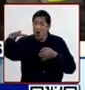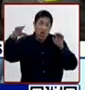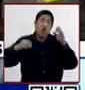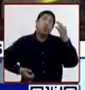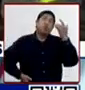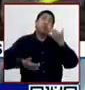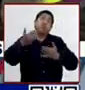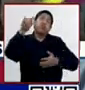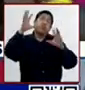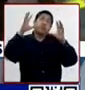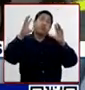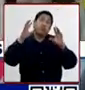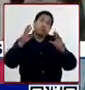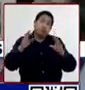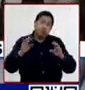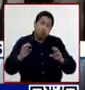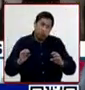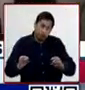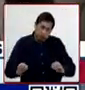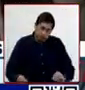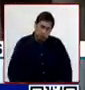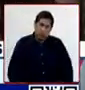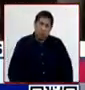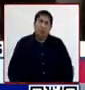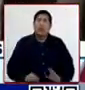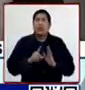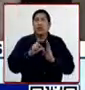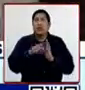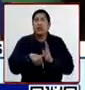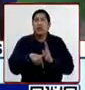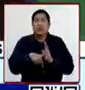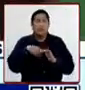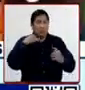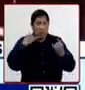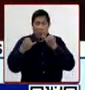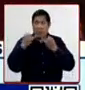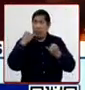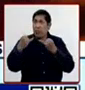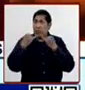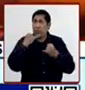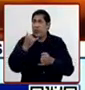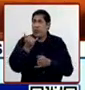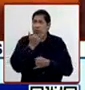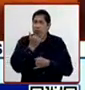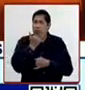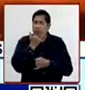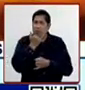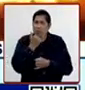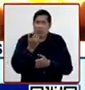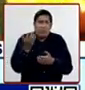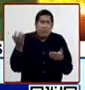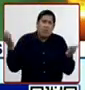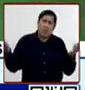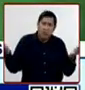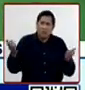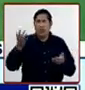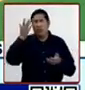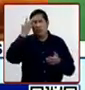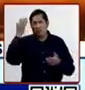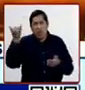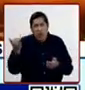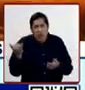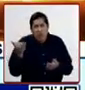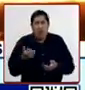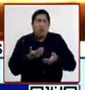sofocar en su totalidad este incendio para posteriormente hacer un informe y ver qué es lo que realmente sucedió, por qué